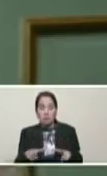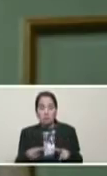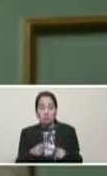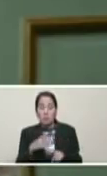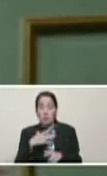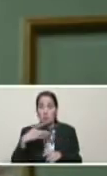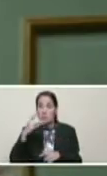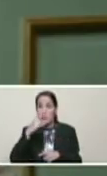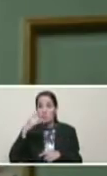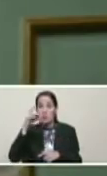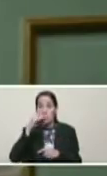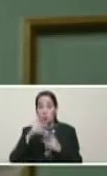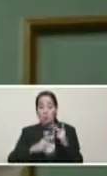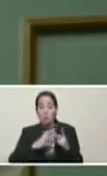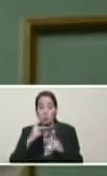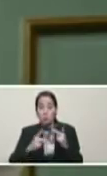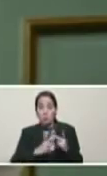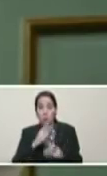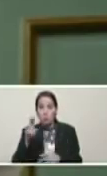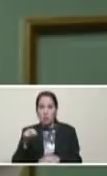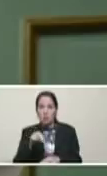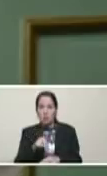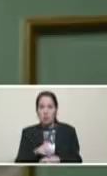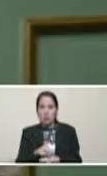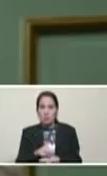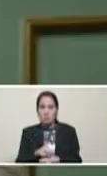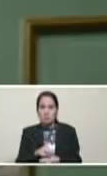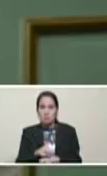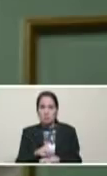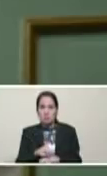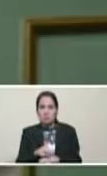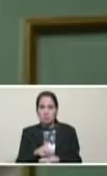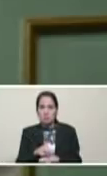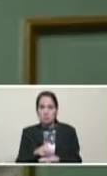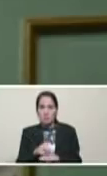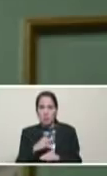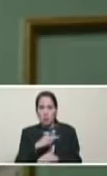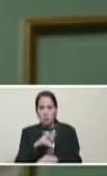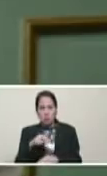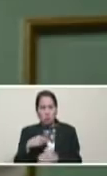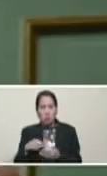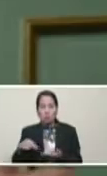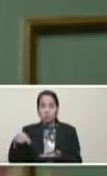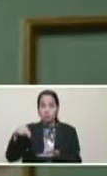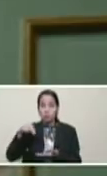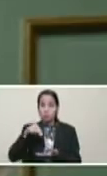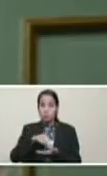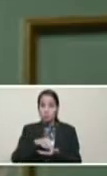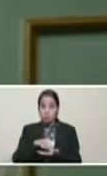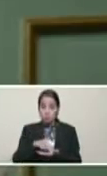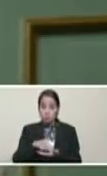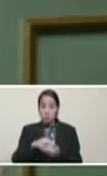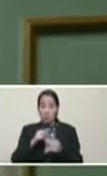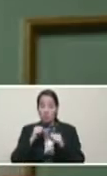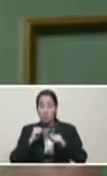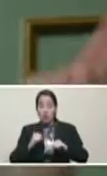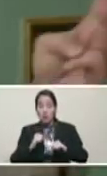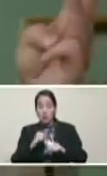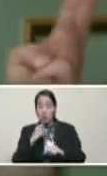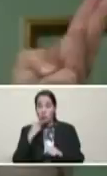productivo nacional nosotros nos vamos a levantar con nuestros propios pies y lo que usted ha dicho presidente